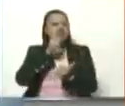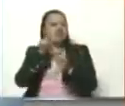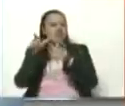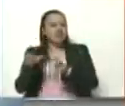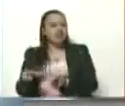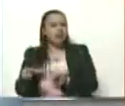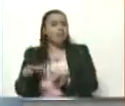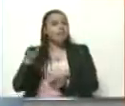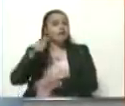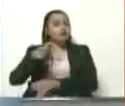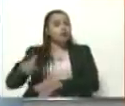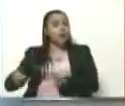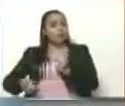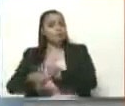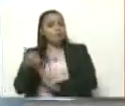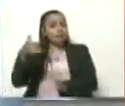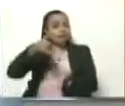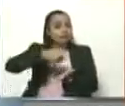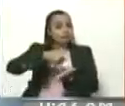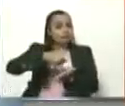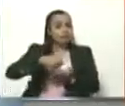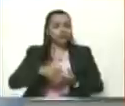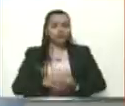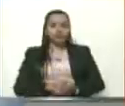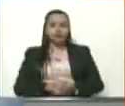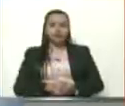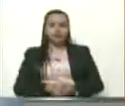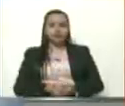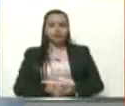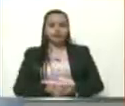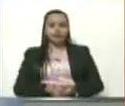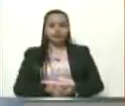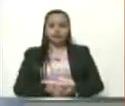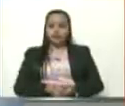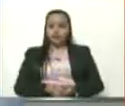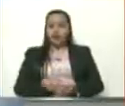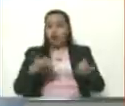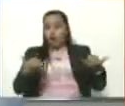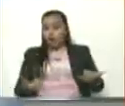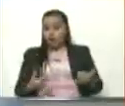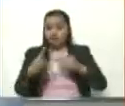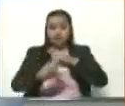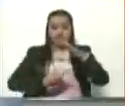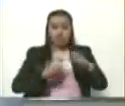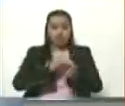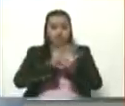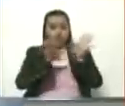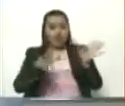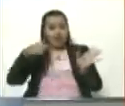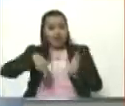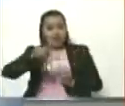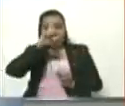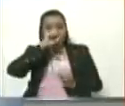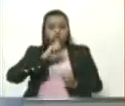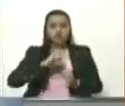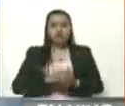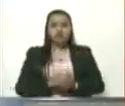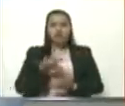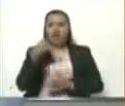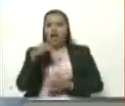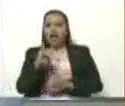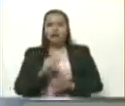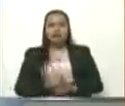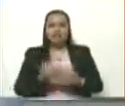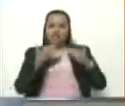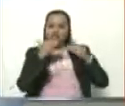más vulnerables en tal sentido debo destacar ya en detalle que este año hemos tenido un nivel